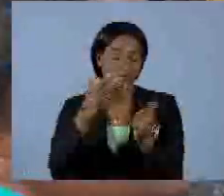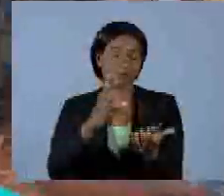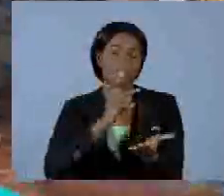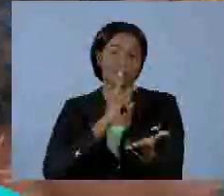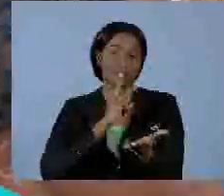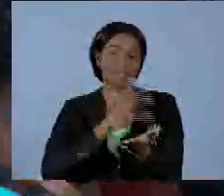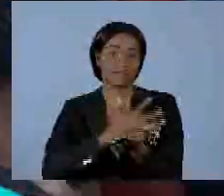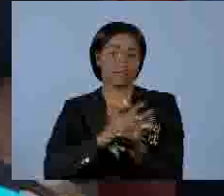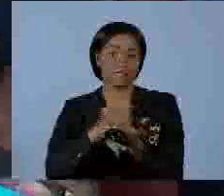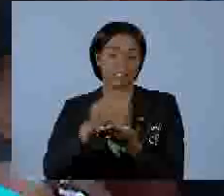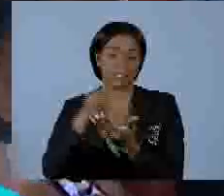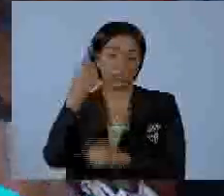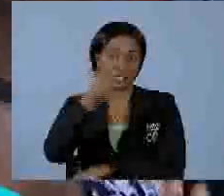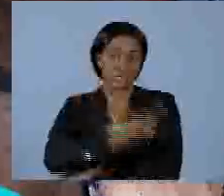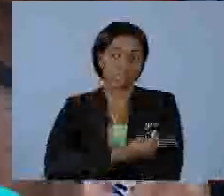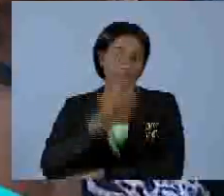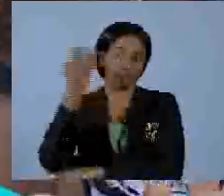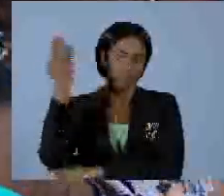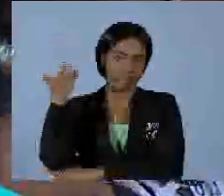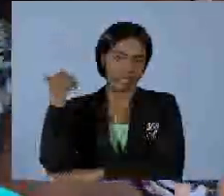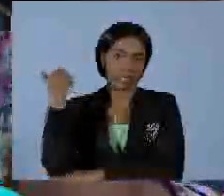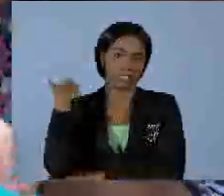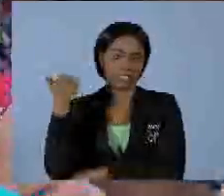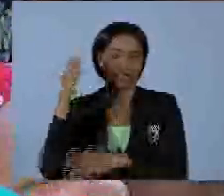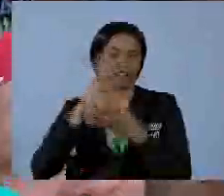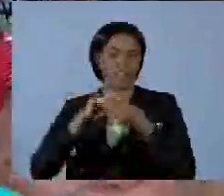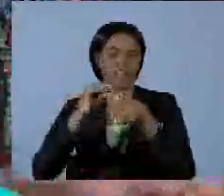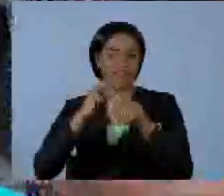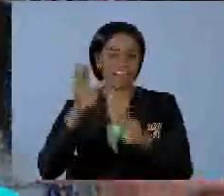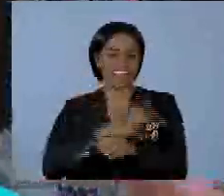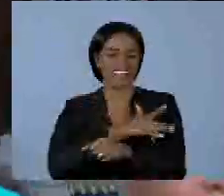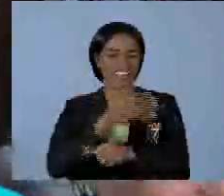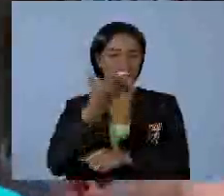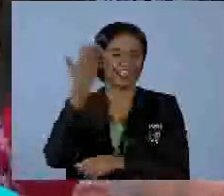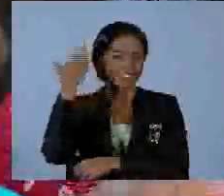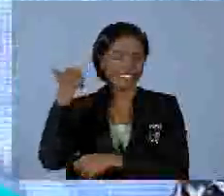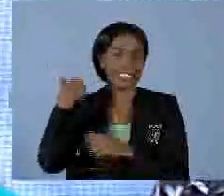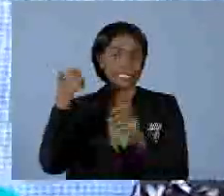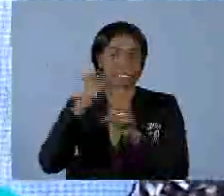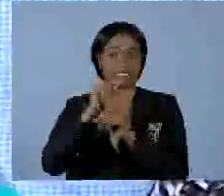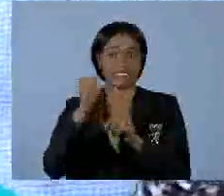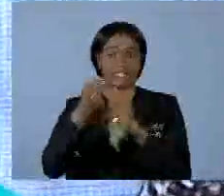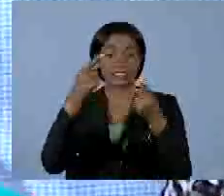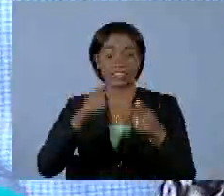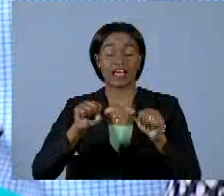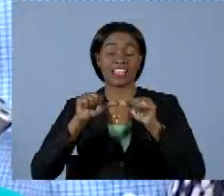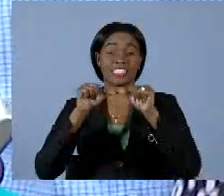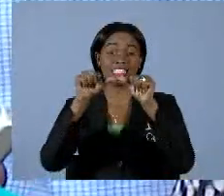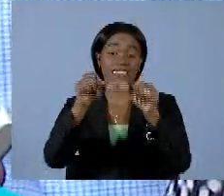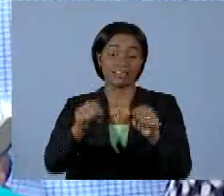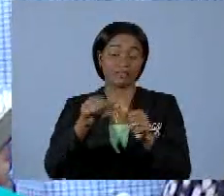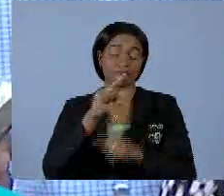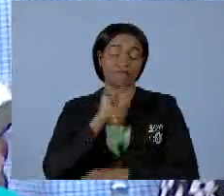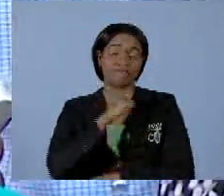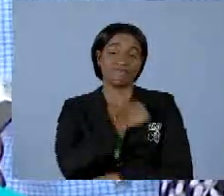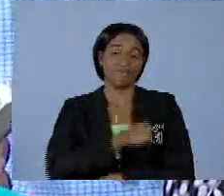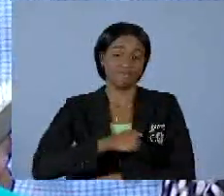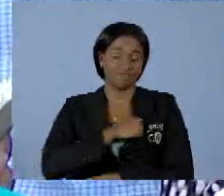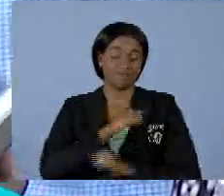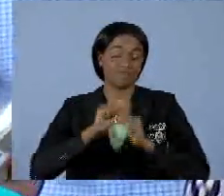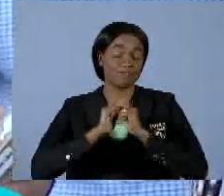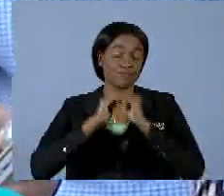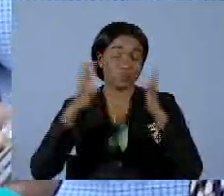lo que un día fue, parafraseando un poco la canción aquella. Una situación que sigue lamentando